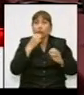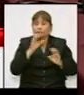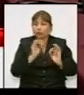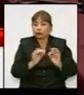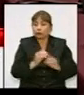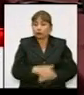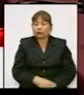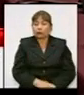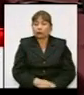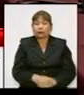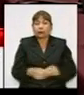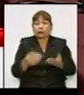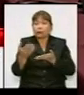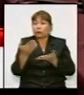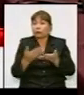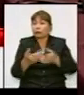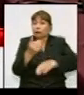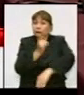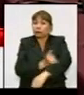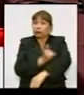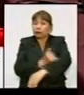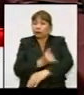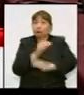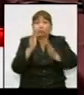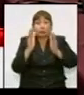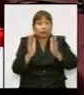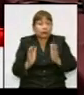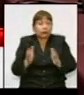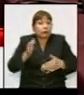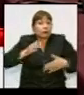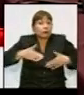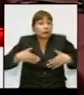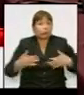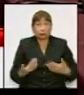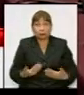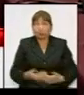y dentro del Plan Estratégico Institucional, que nos dan el marco para poder